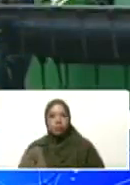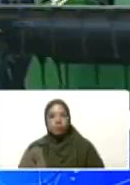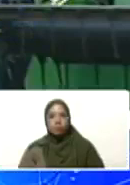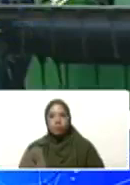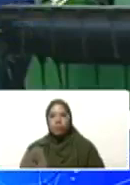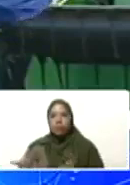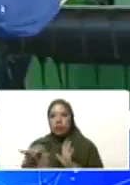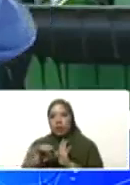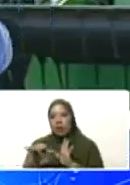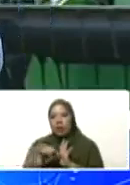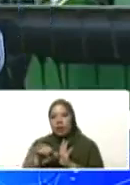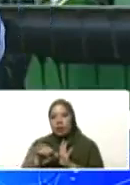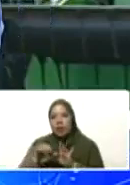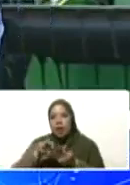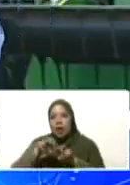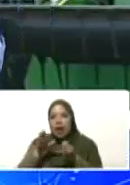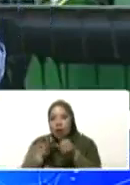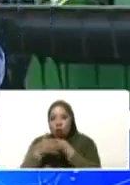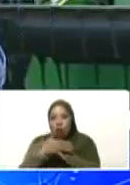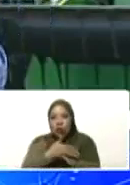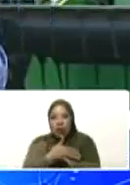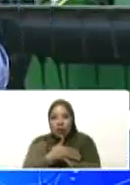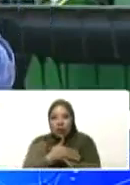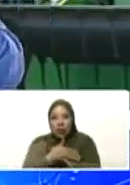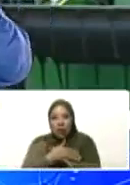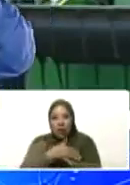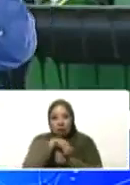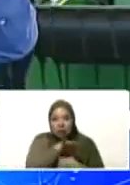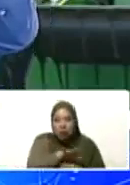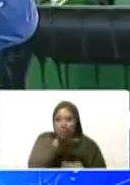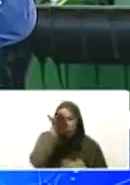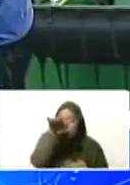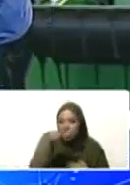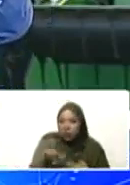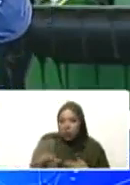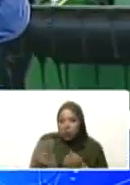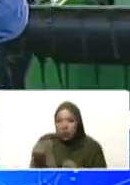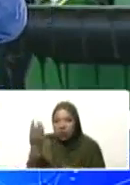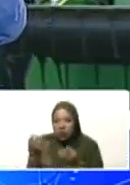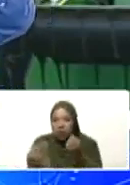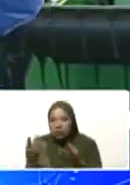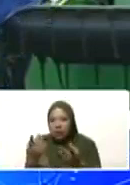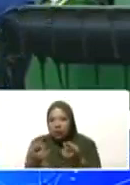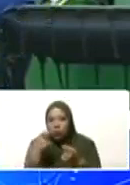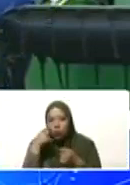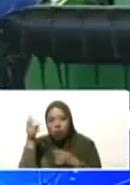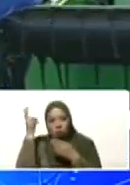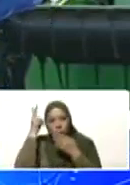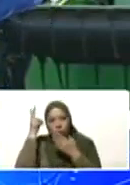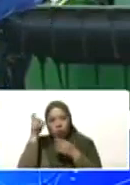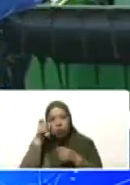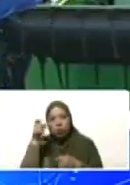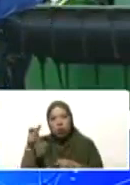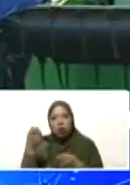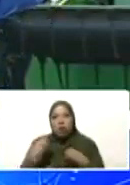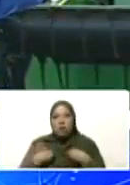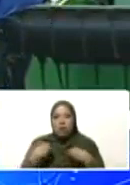selva adentro para poder sobrevivir. Entonces tú ves las comunidades indígenas venezolanas, están en La Guajira,